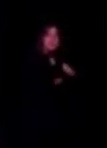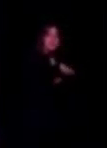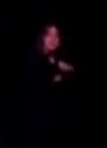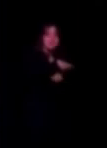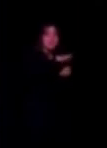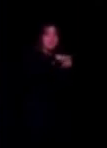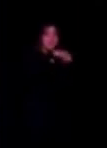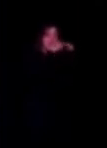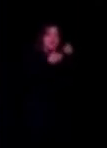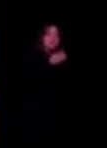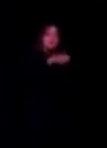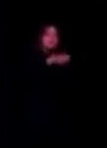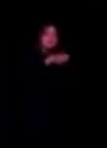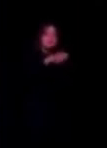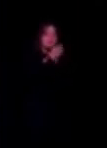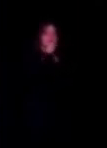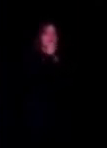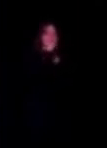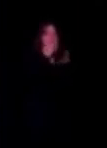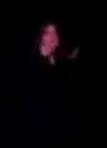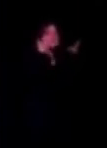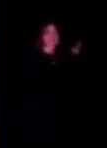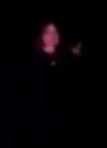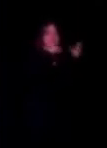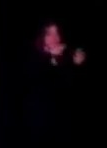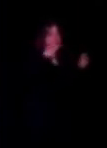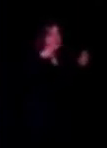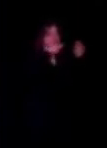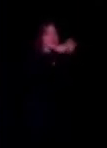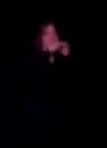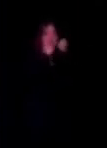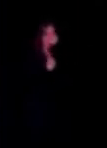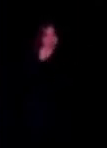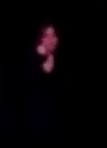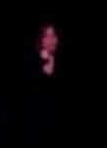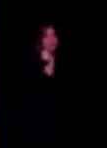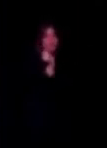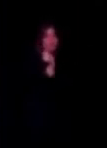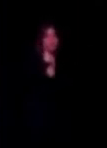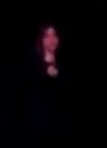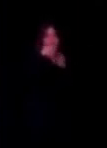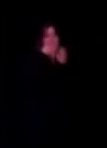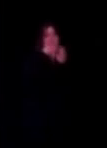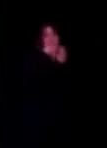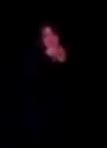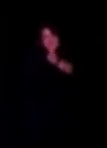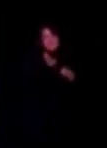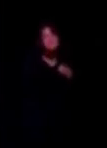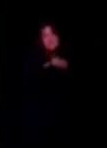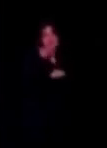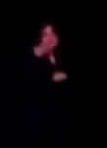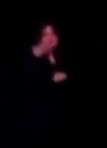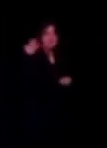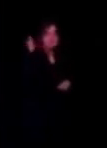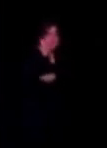ella pudiera alcanzar en relación, en gran medida, con la economía. Es decir, de alguna forma se nos abre con este